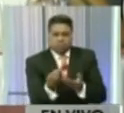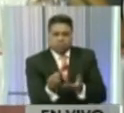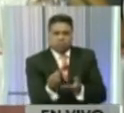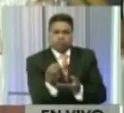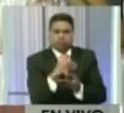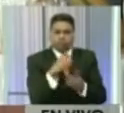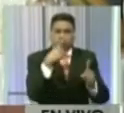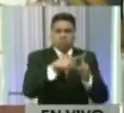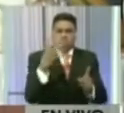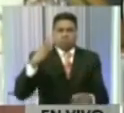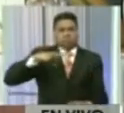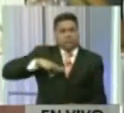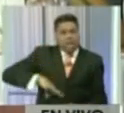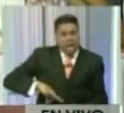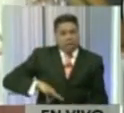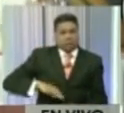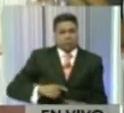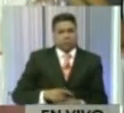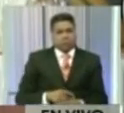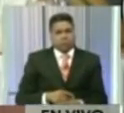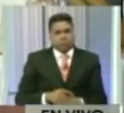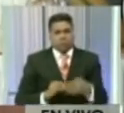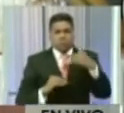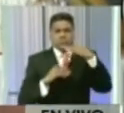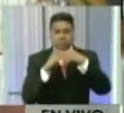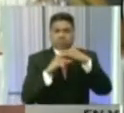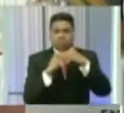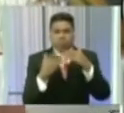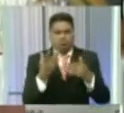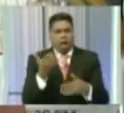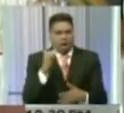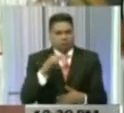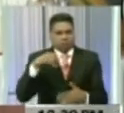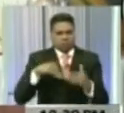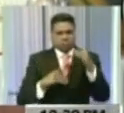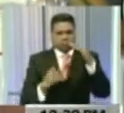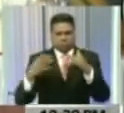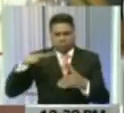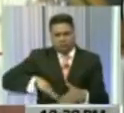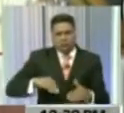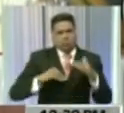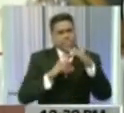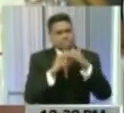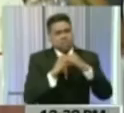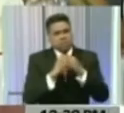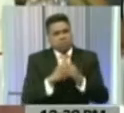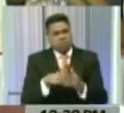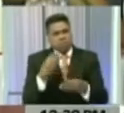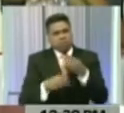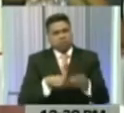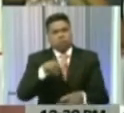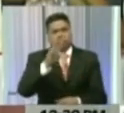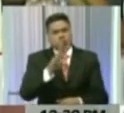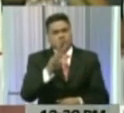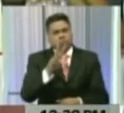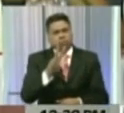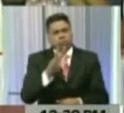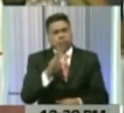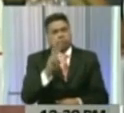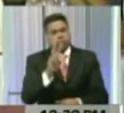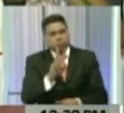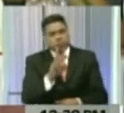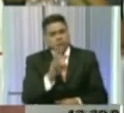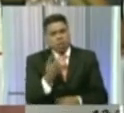¿verdad? En medio de la crisis el presidente aumentó los salarios y aumentó 2 unidades tributarias para el bono